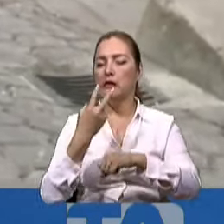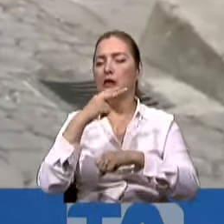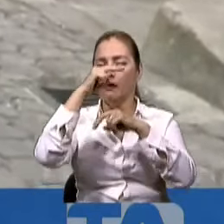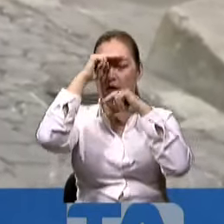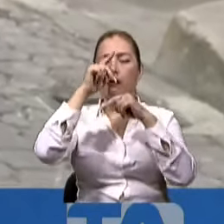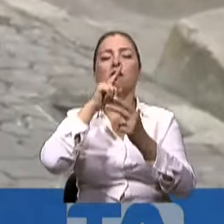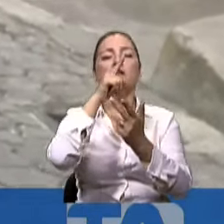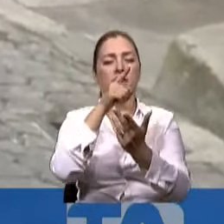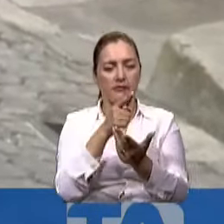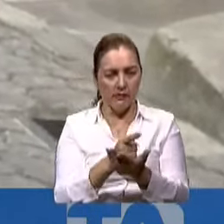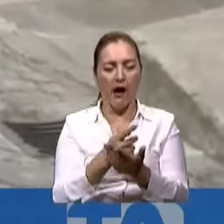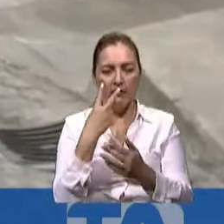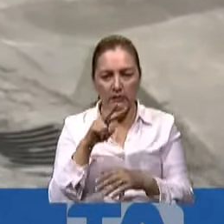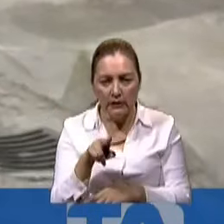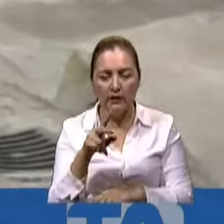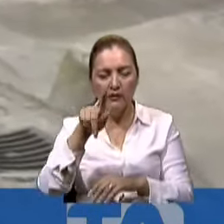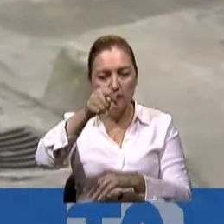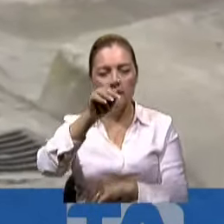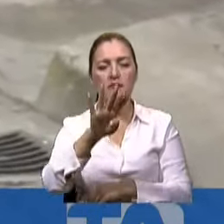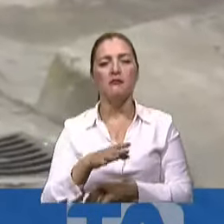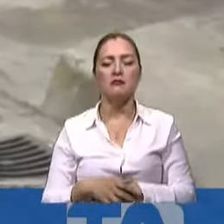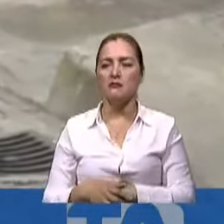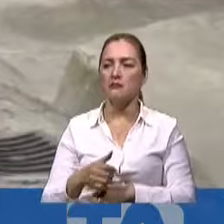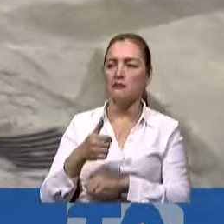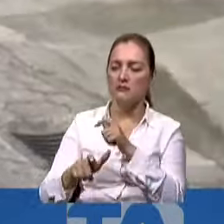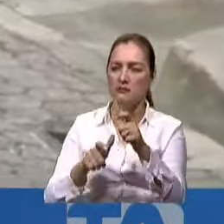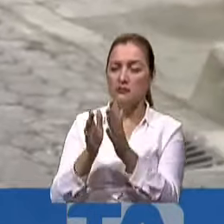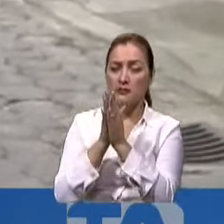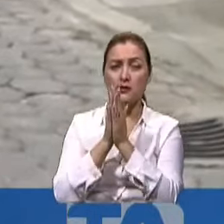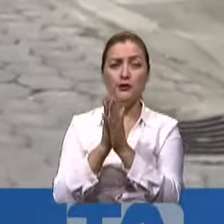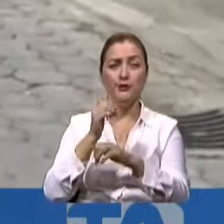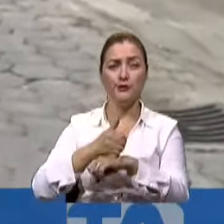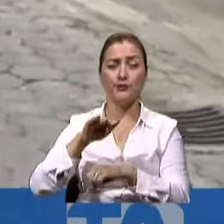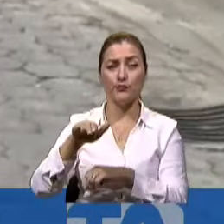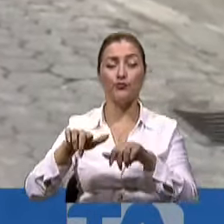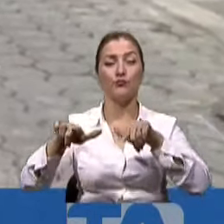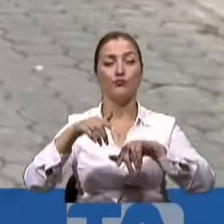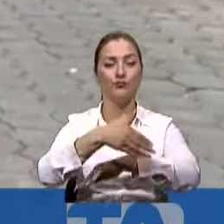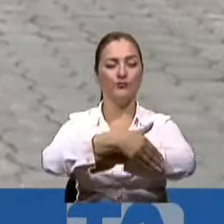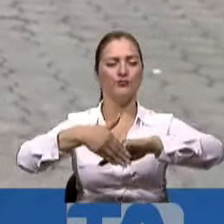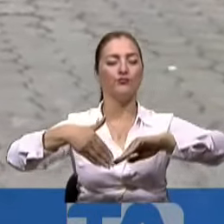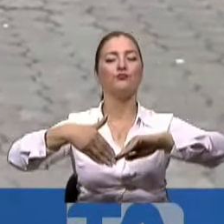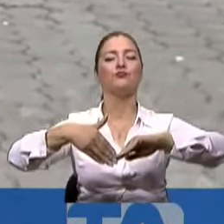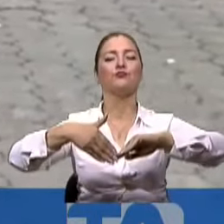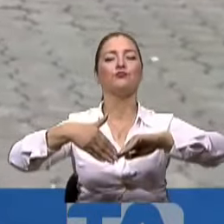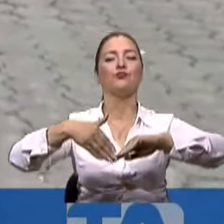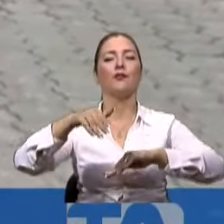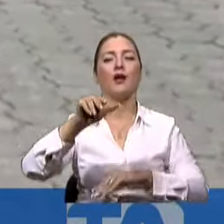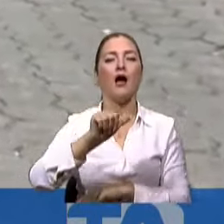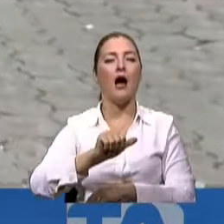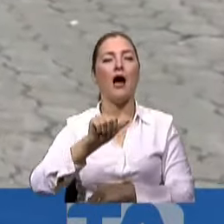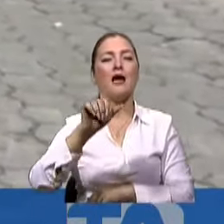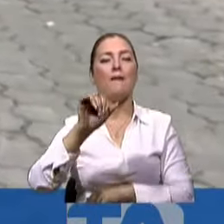están viendo en este momento y nosotros nos sumamos a este pedido de los vecinos de aquí. Reiteramos, nos encontramos sobre la calle A y Miguel